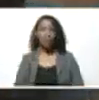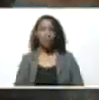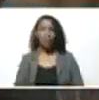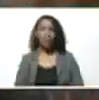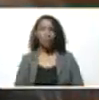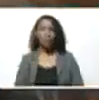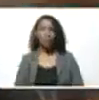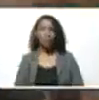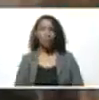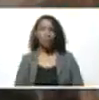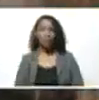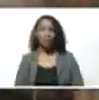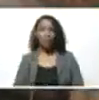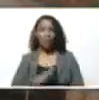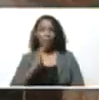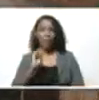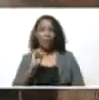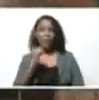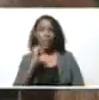Benín,